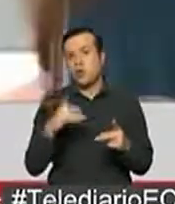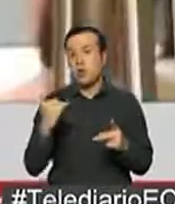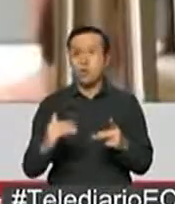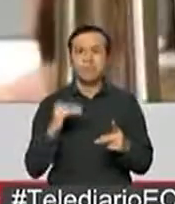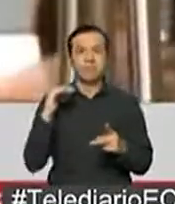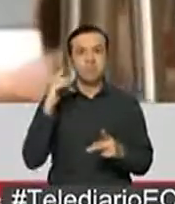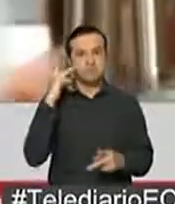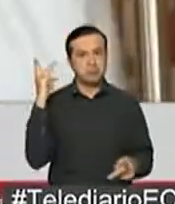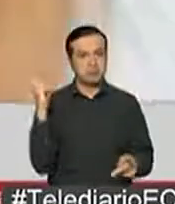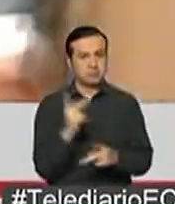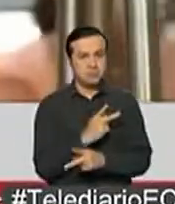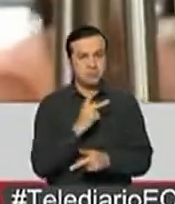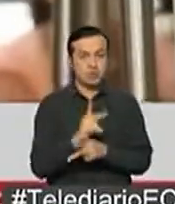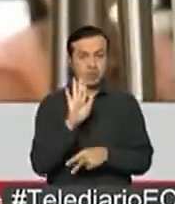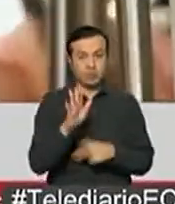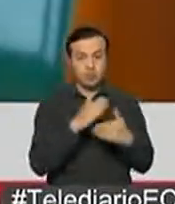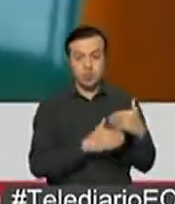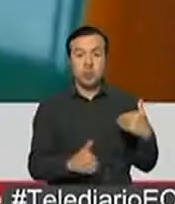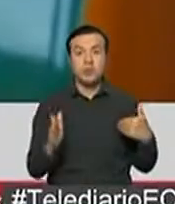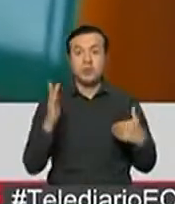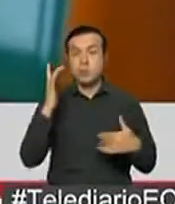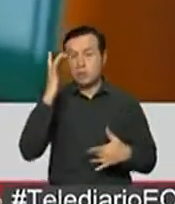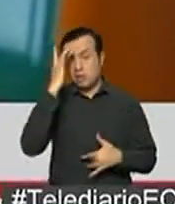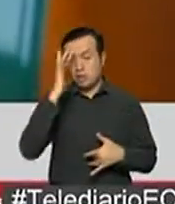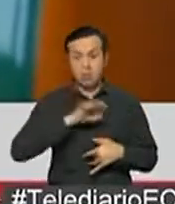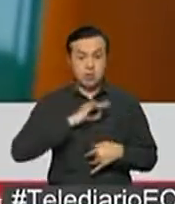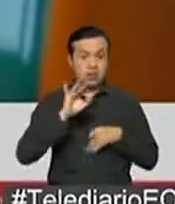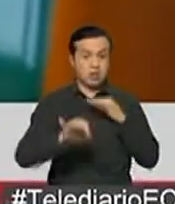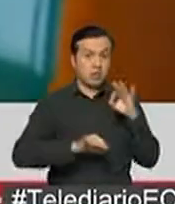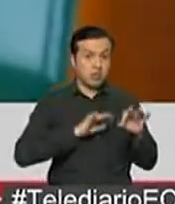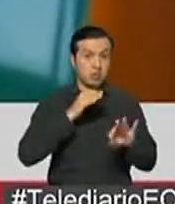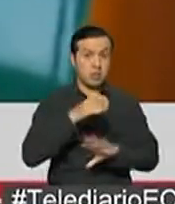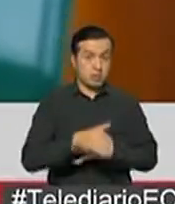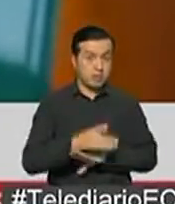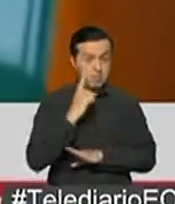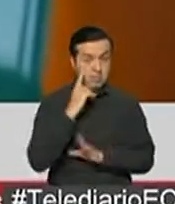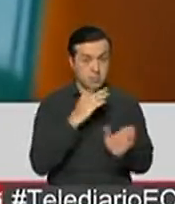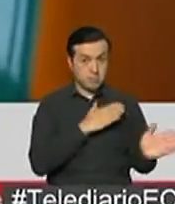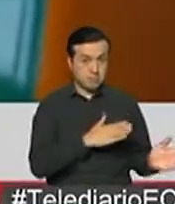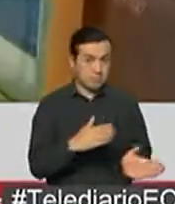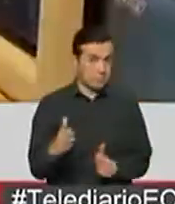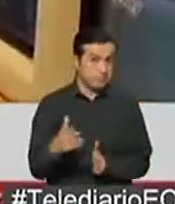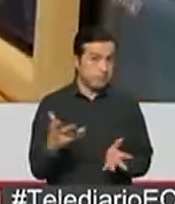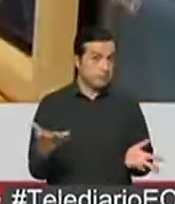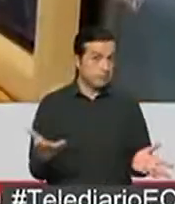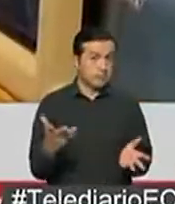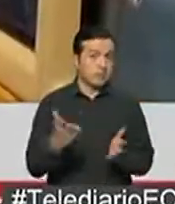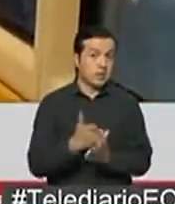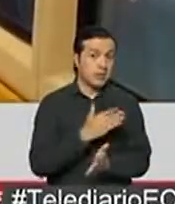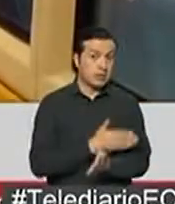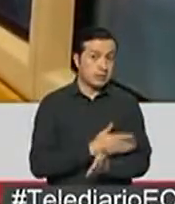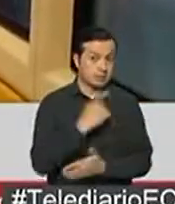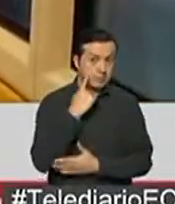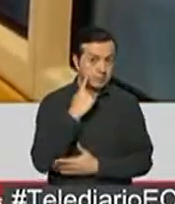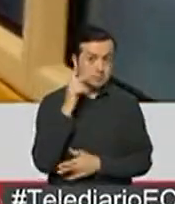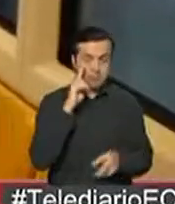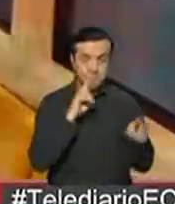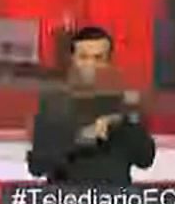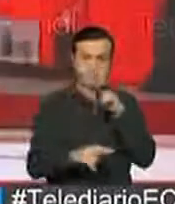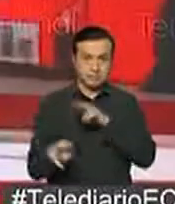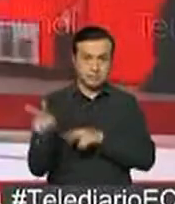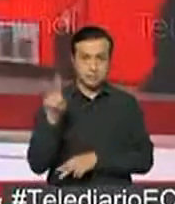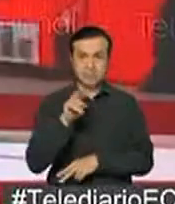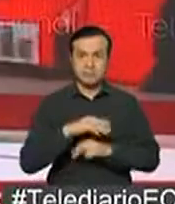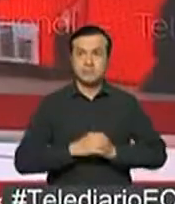contagioso durante su periodo de incubación antes de que aparezcan los síntomas fernanda de labastida medios públicos